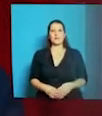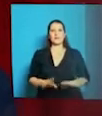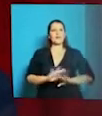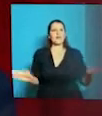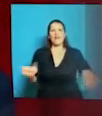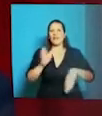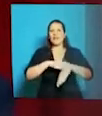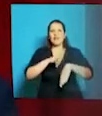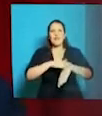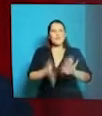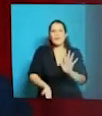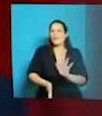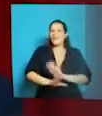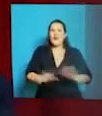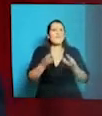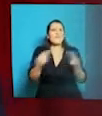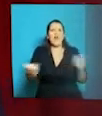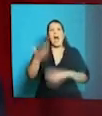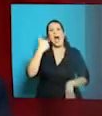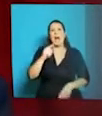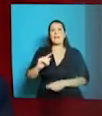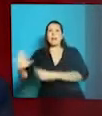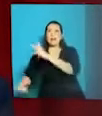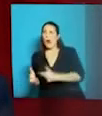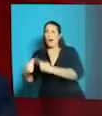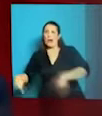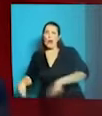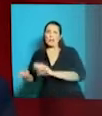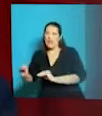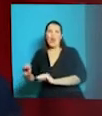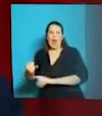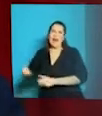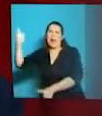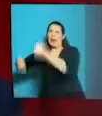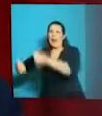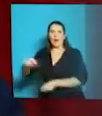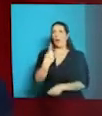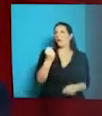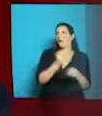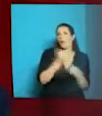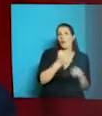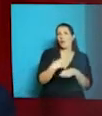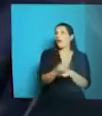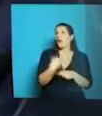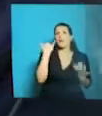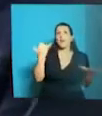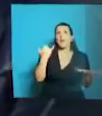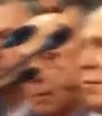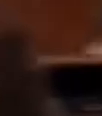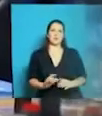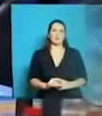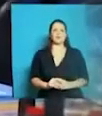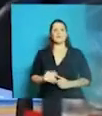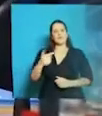que dejar de olvidar que no tuvimos las mejores condiciones en nuestra matriz productiva, que sigue siendo el agro,